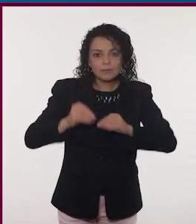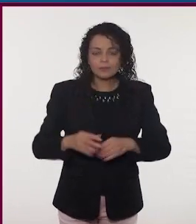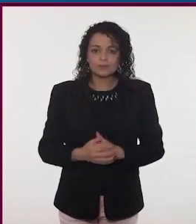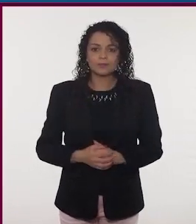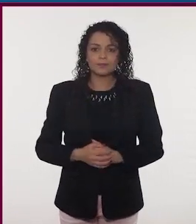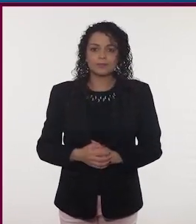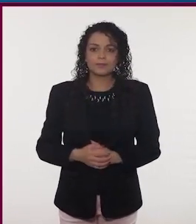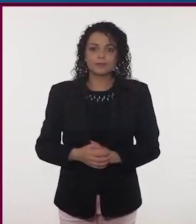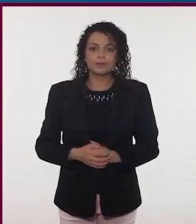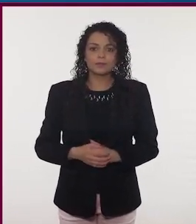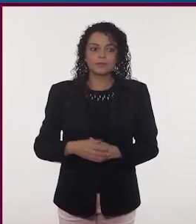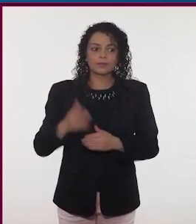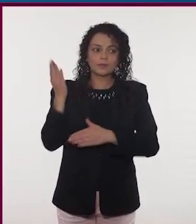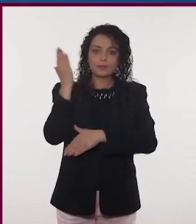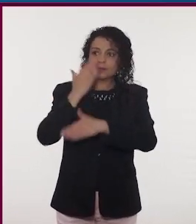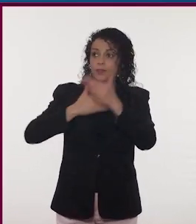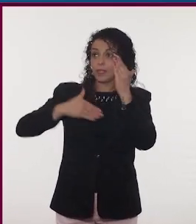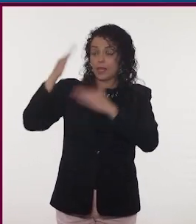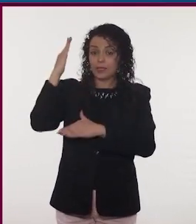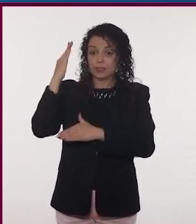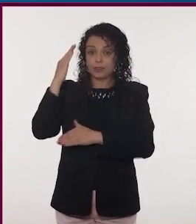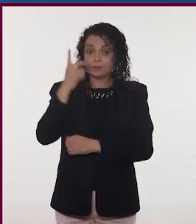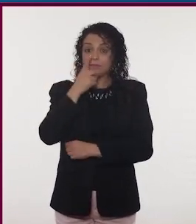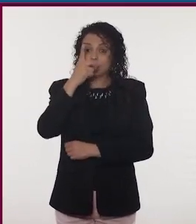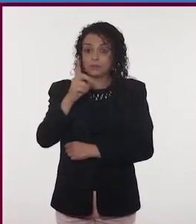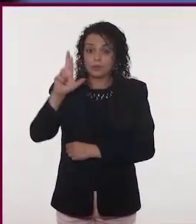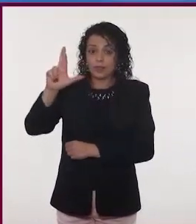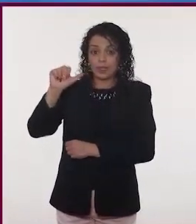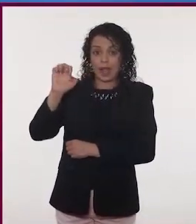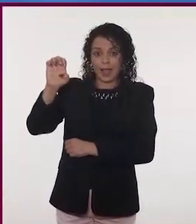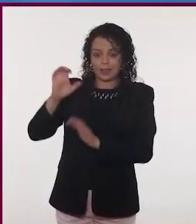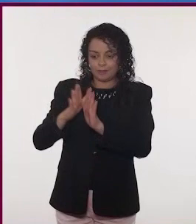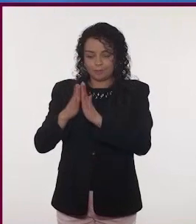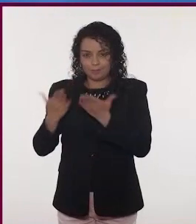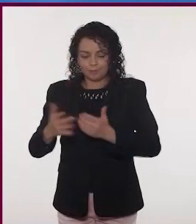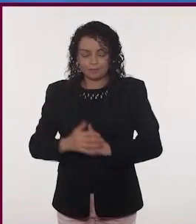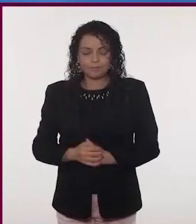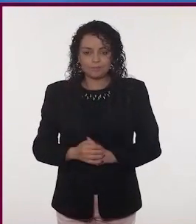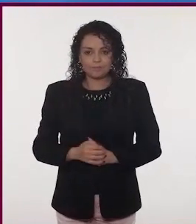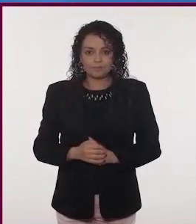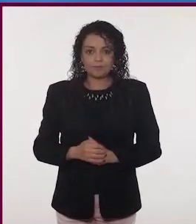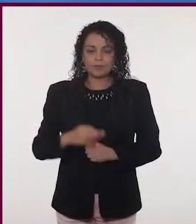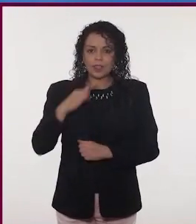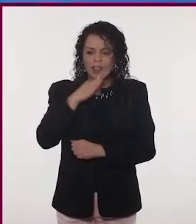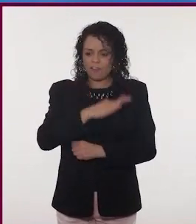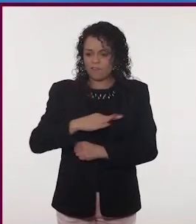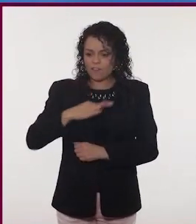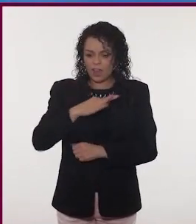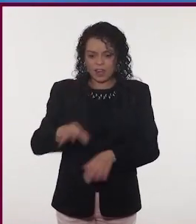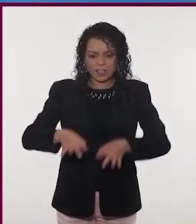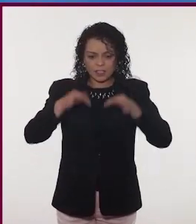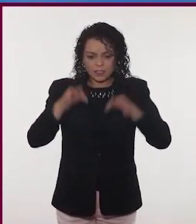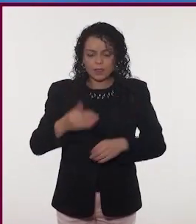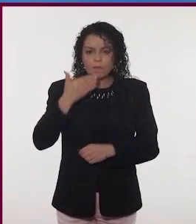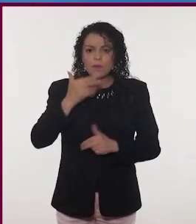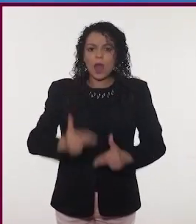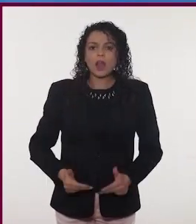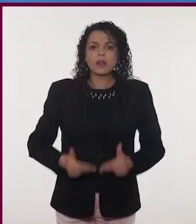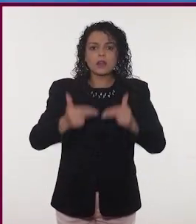El éxito, nos dice la RAE, es resultado feliz de un negocio, actuación,